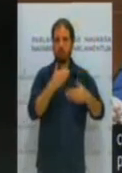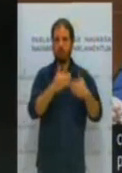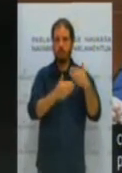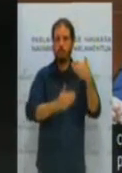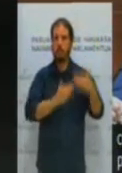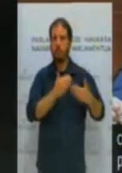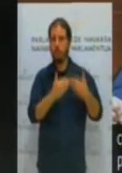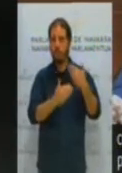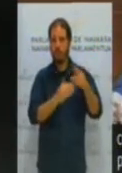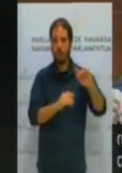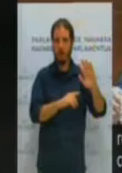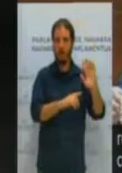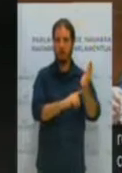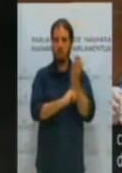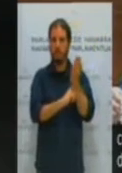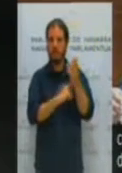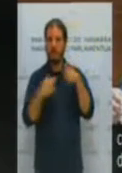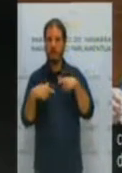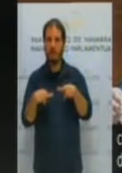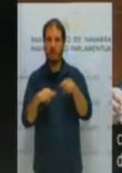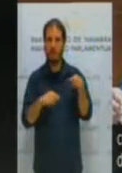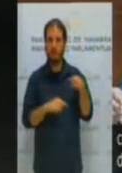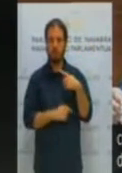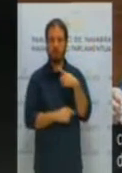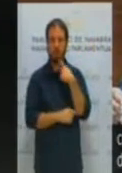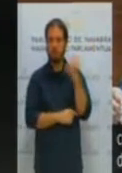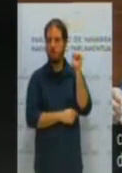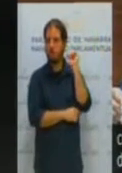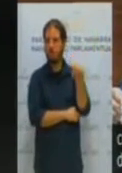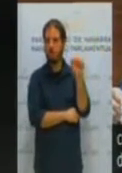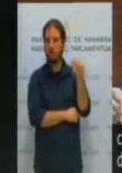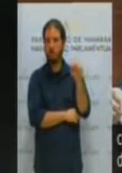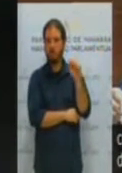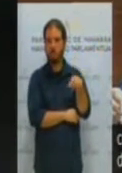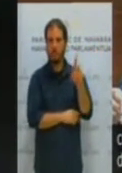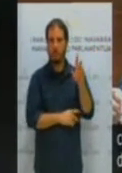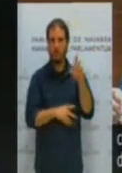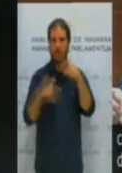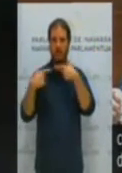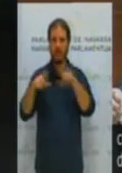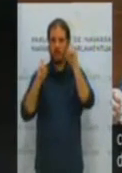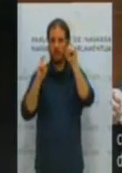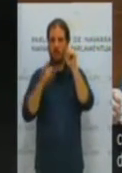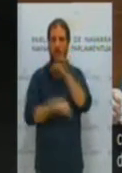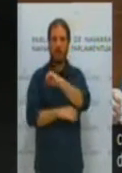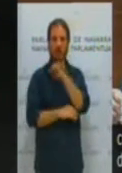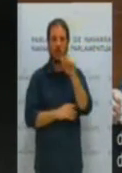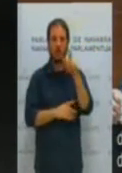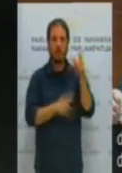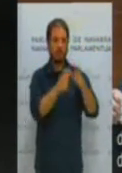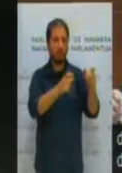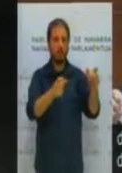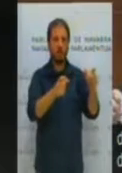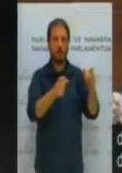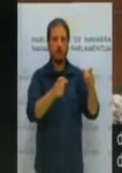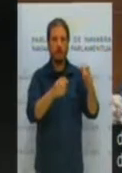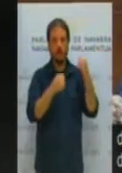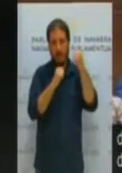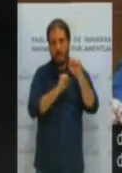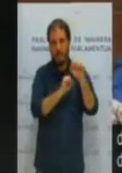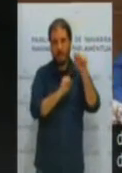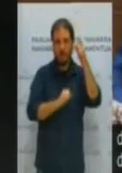dirigida al departamento, pues estas han sido desoídas. Es el departamento que más desoye las resoluciones del pueblo, del Defensor del